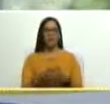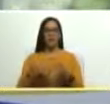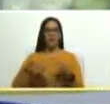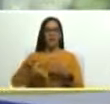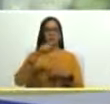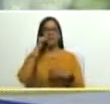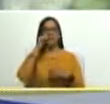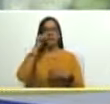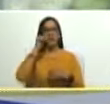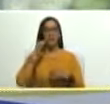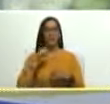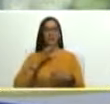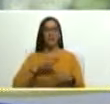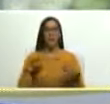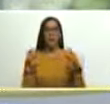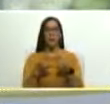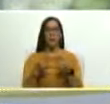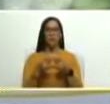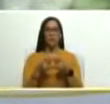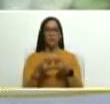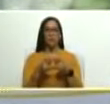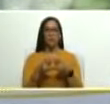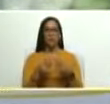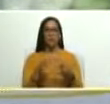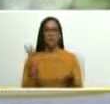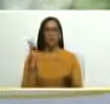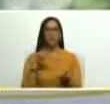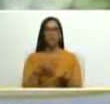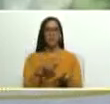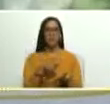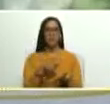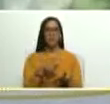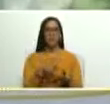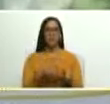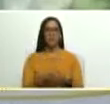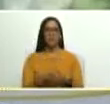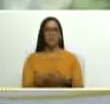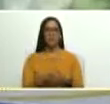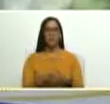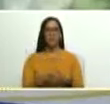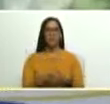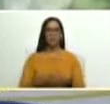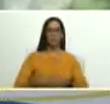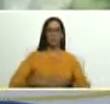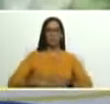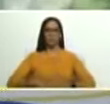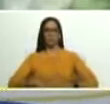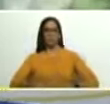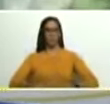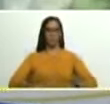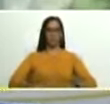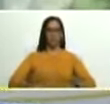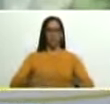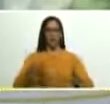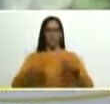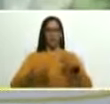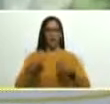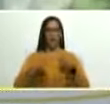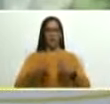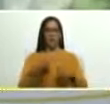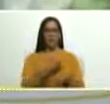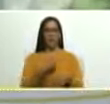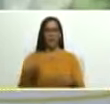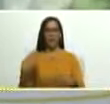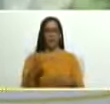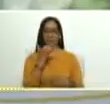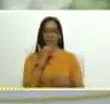sábado estábamos ahí reunidos, llegó un buen mozote en un G blanco, descapotado, ¿me